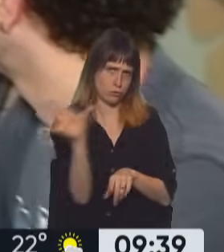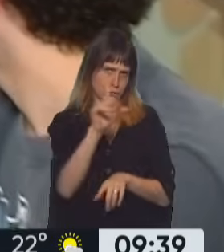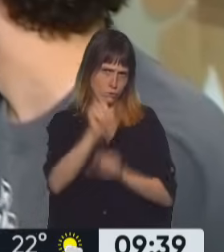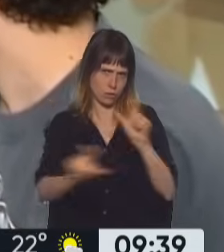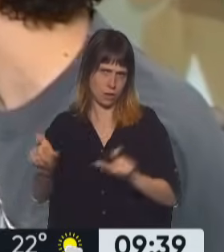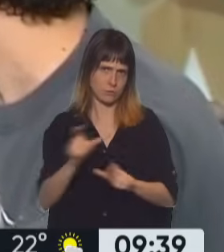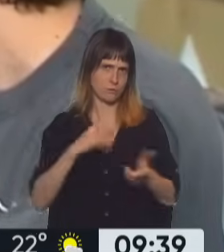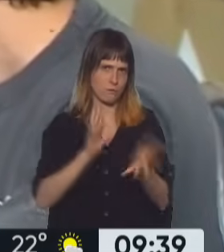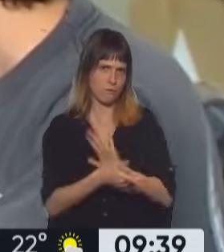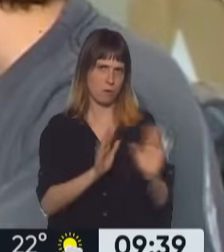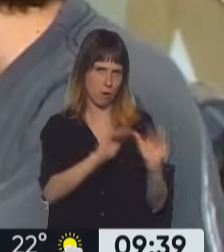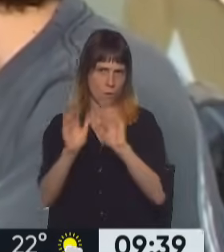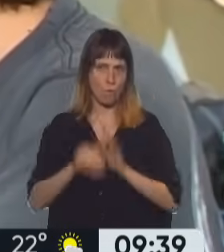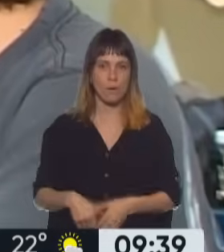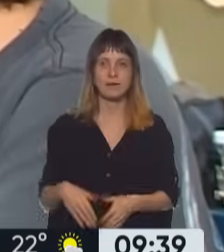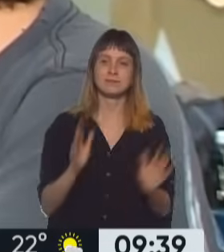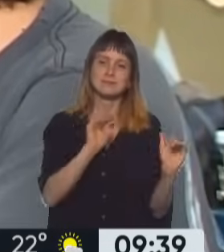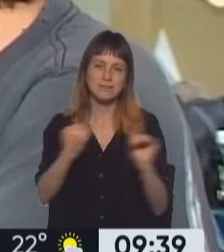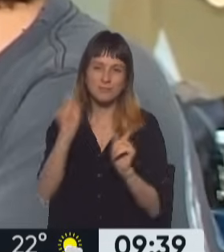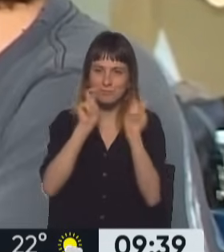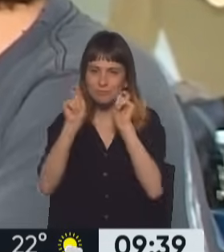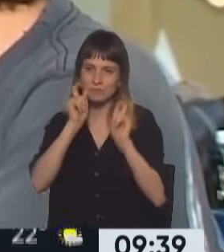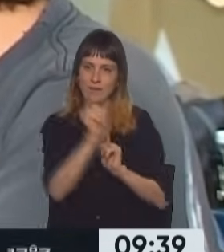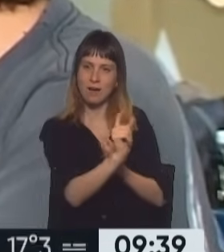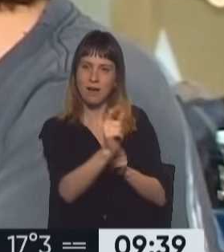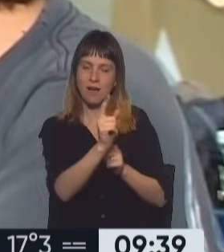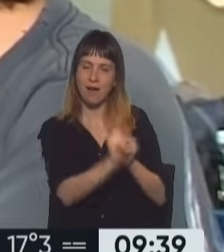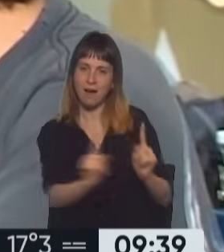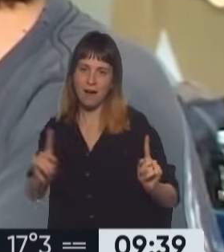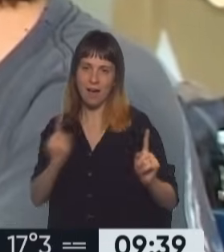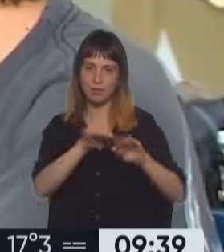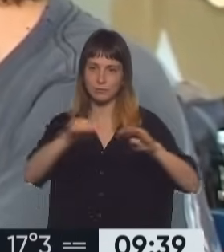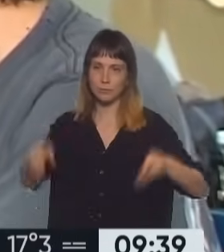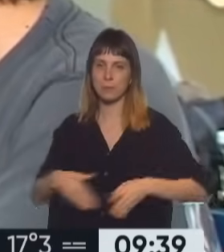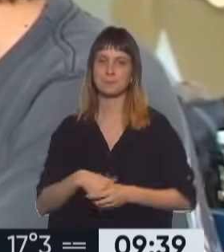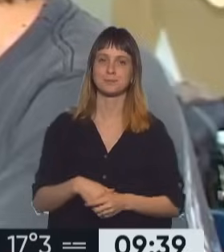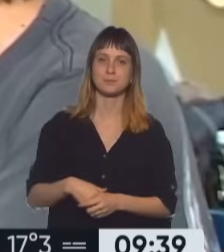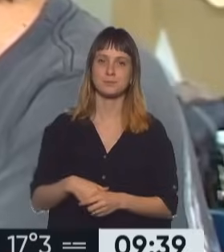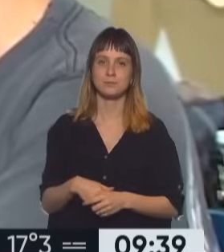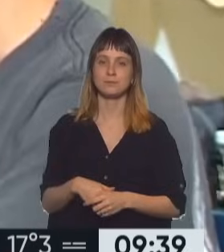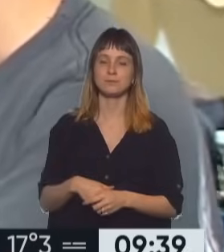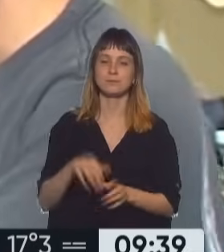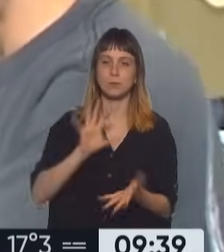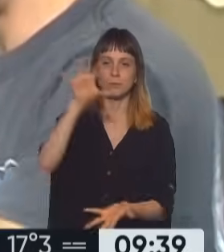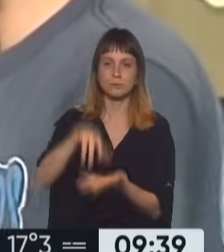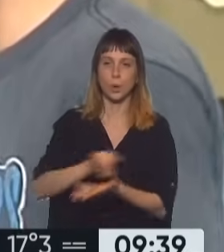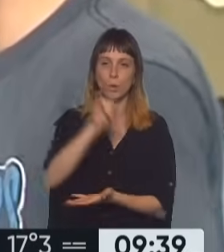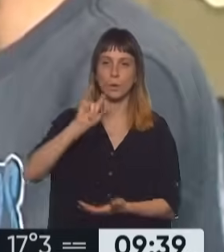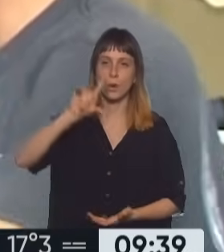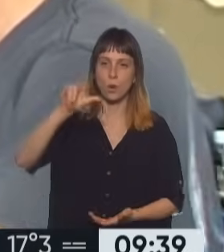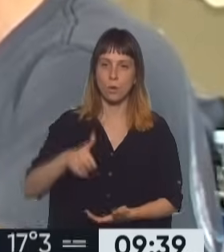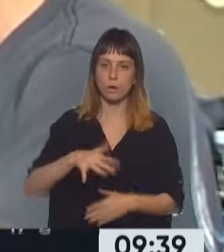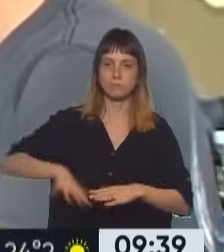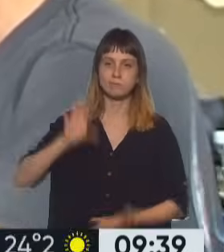ejercer el voto. El saludo a cada uno de los integrantes de esa mesa allí en la sede de la Universidad Católica Argentina, ubicada en Puerto